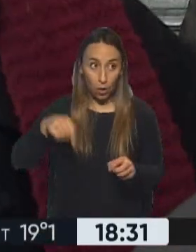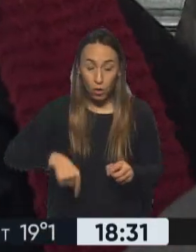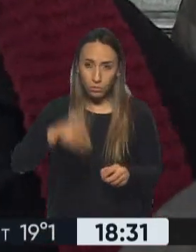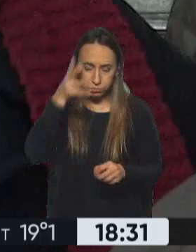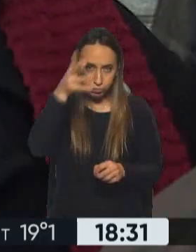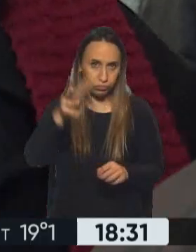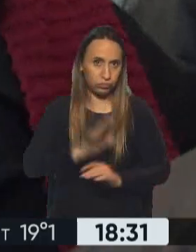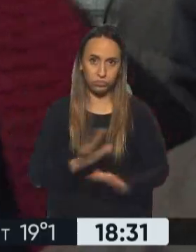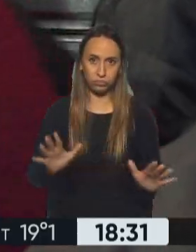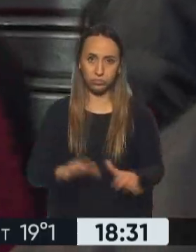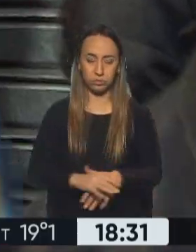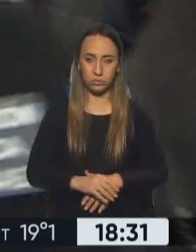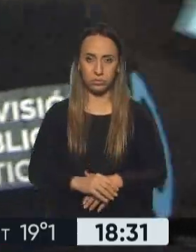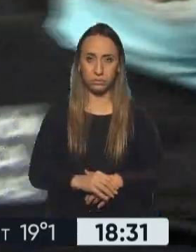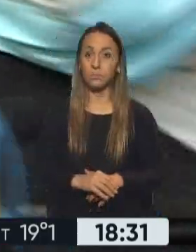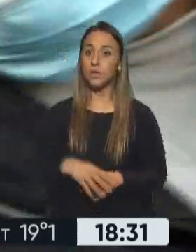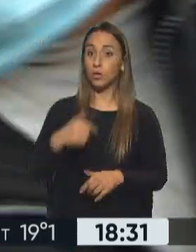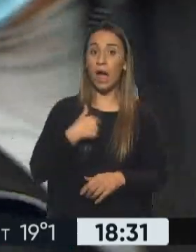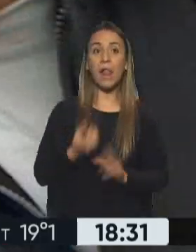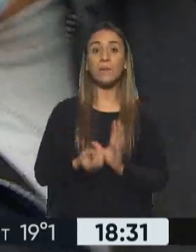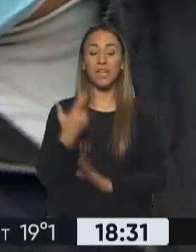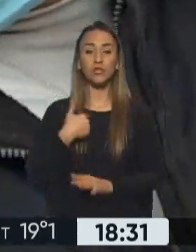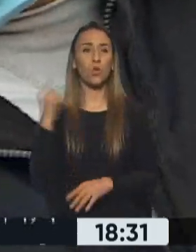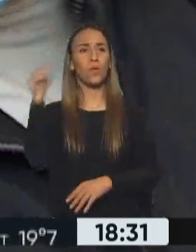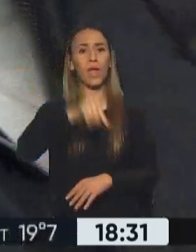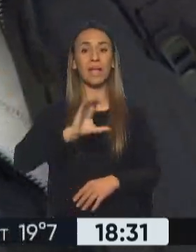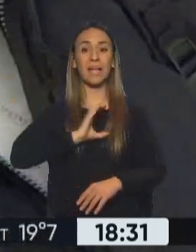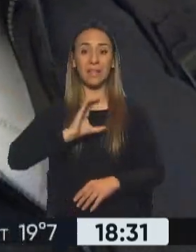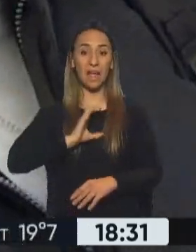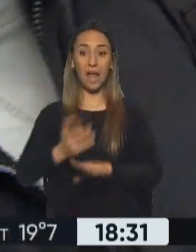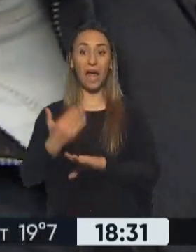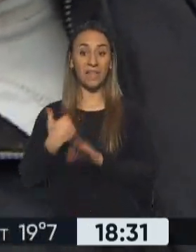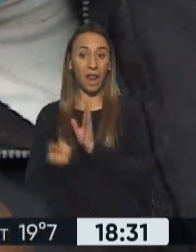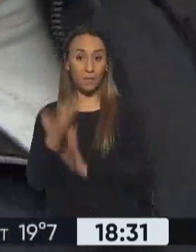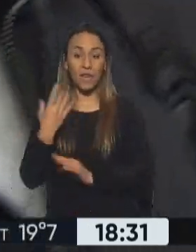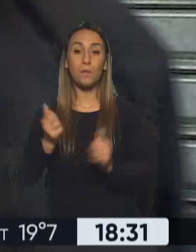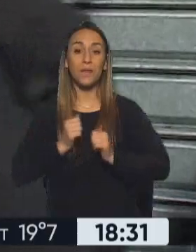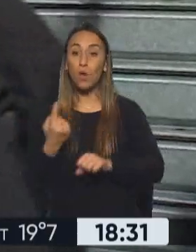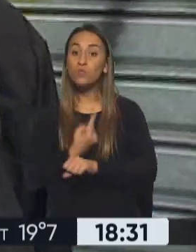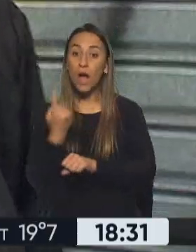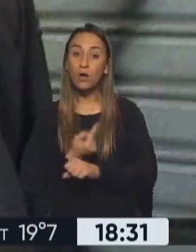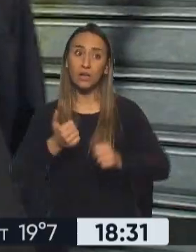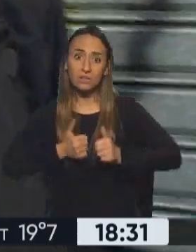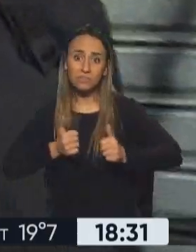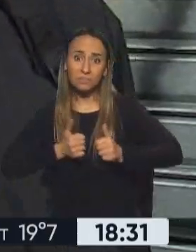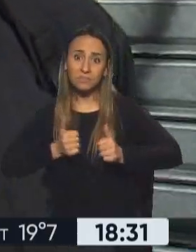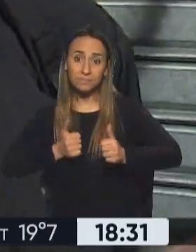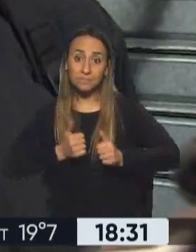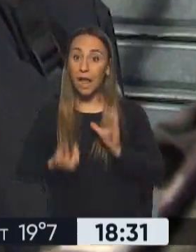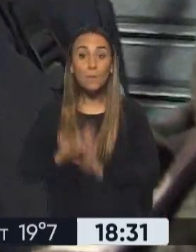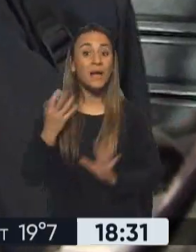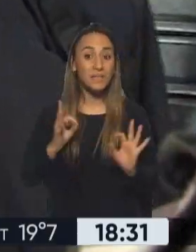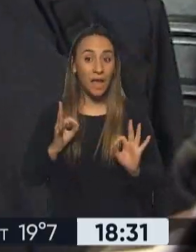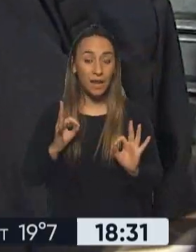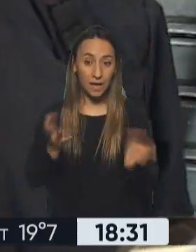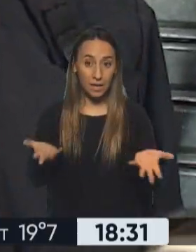hoy. Hoy es... Esta mañana yo vengo de Catán. Una hora esperes para tomar el colectivo esta mañana. Una hora. Una hora. Sí, esta mañana. Así